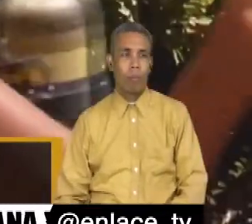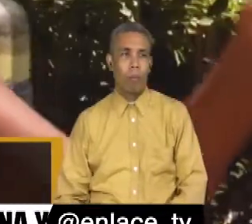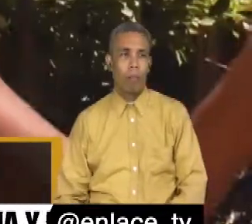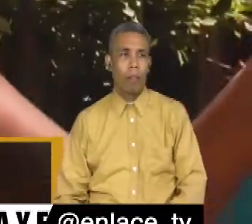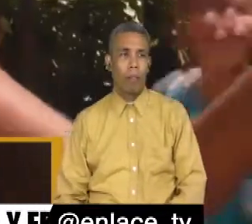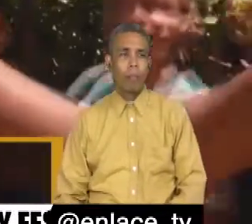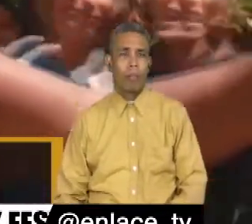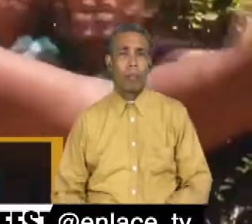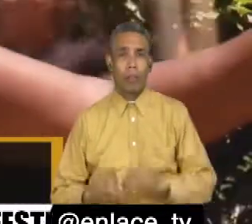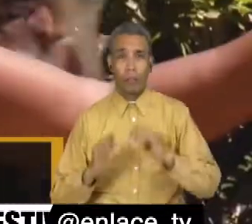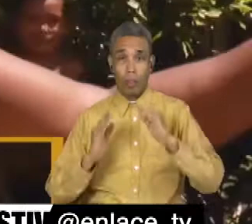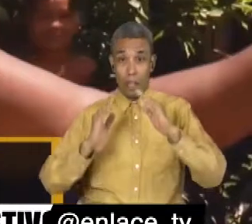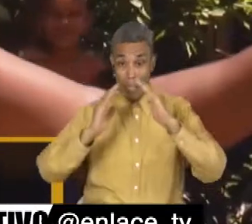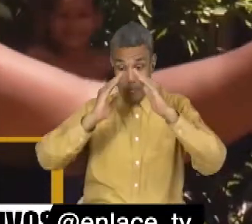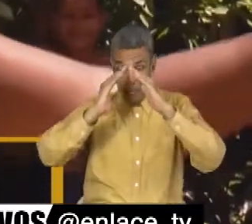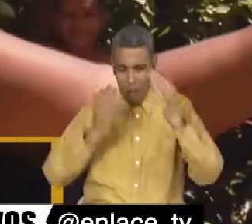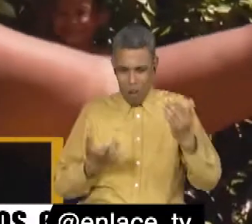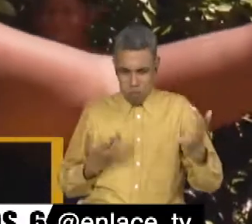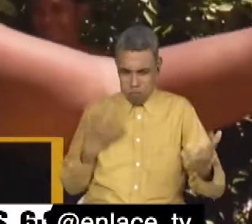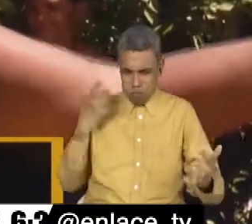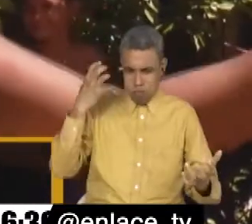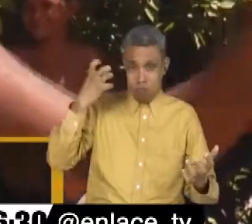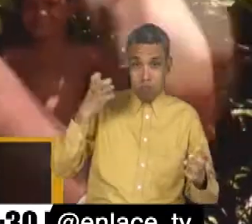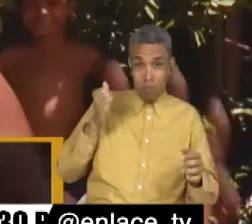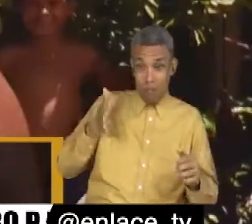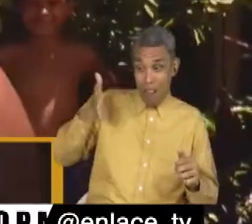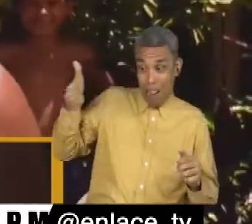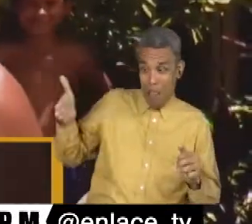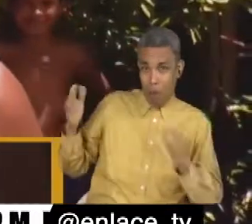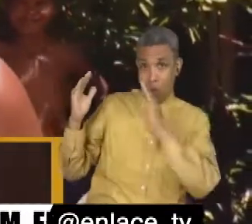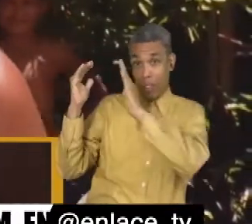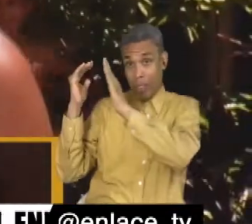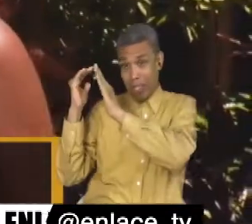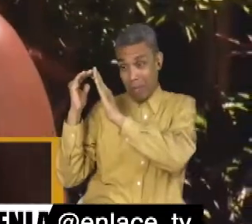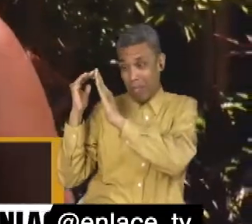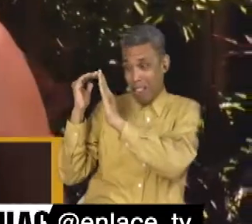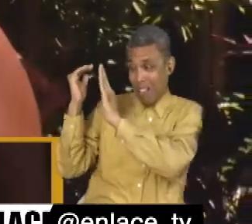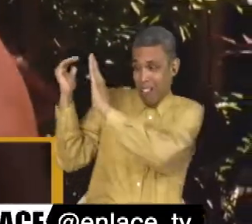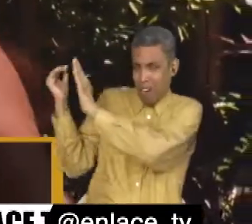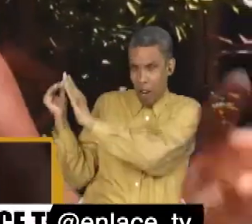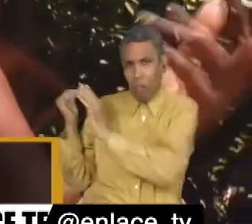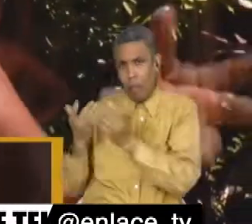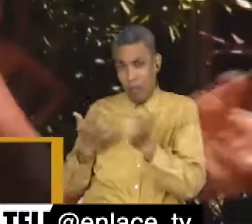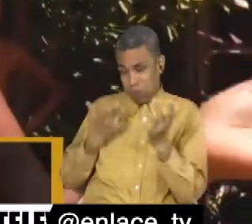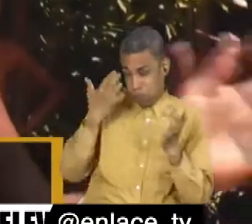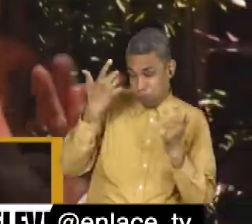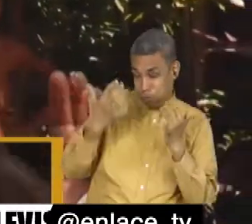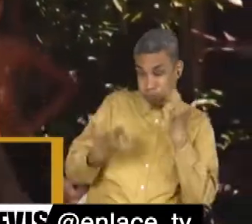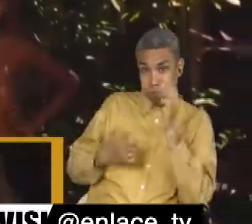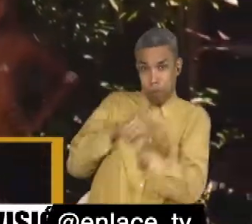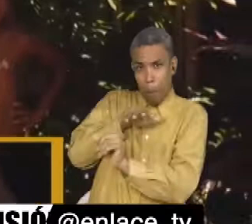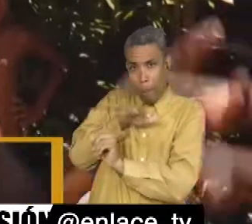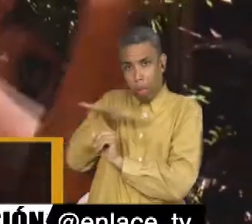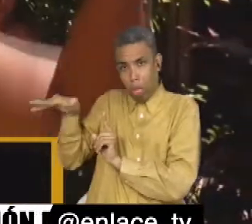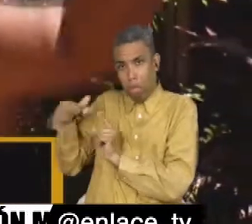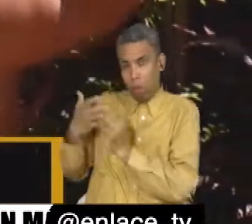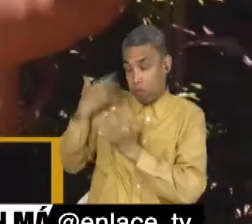habían 2 casas y la otra casa acá, la tercera, también queda damnificada también, porque igual yo me salí con todo